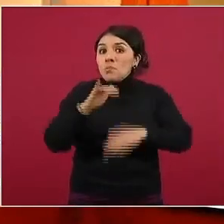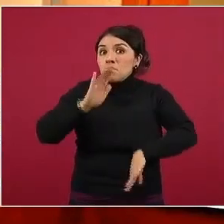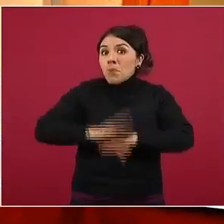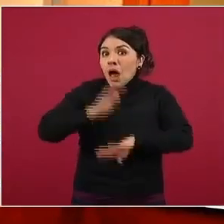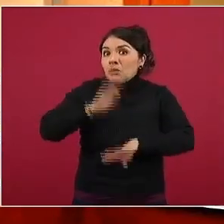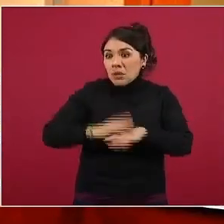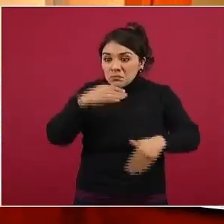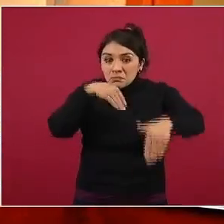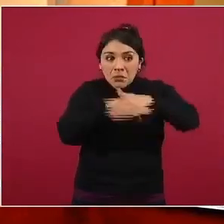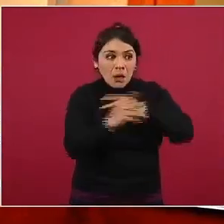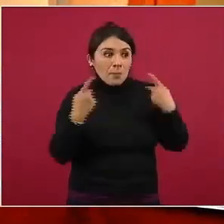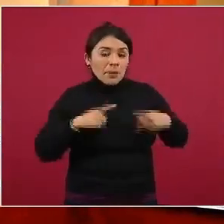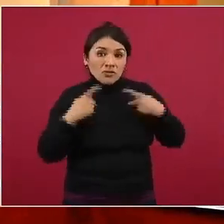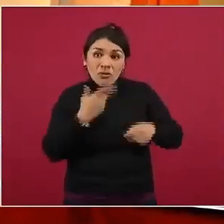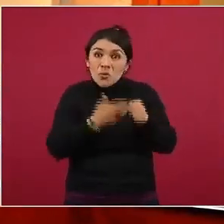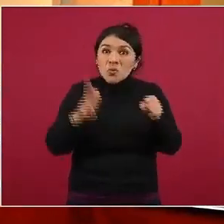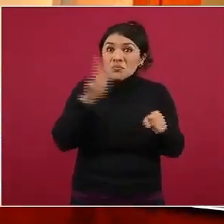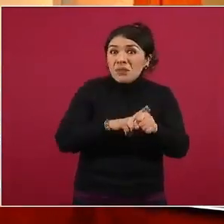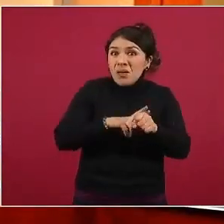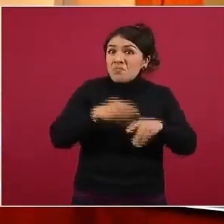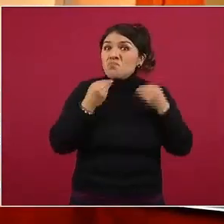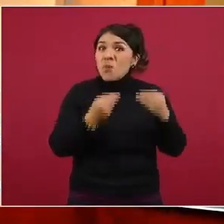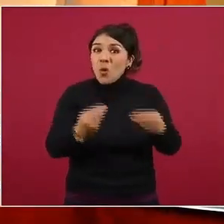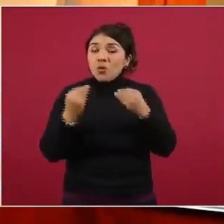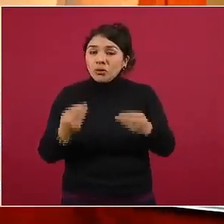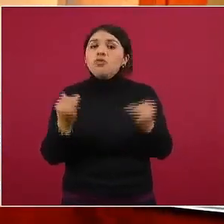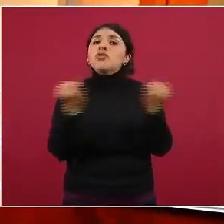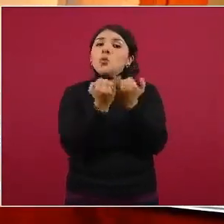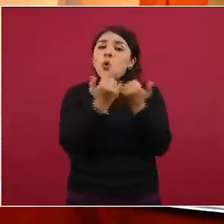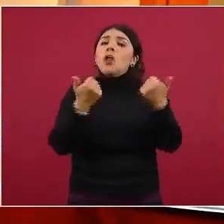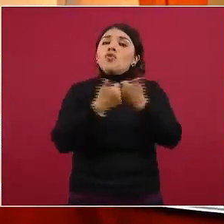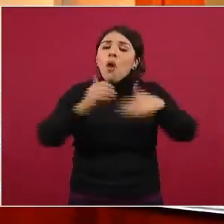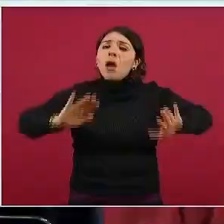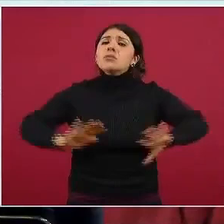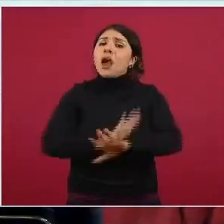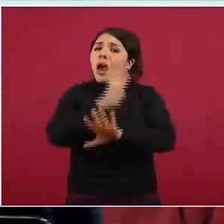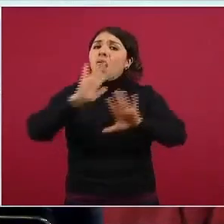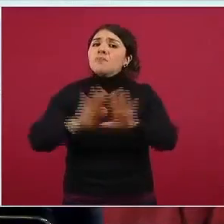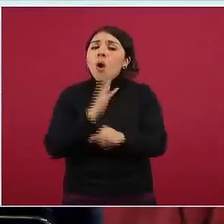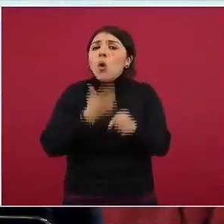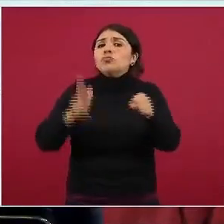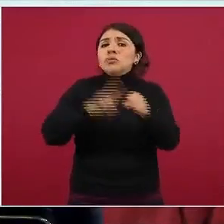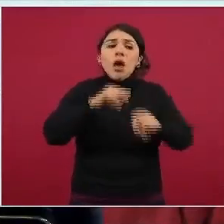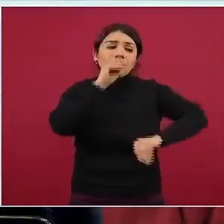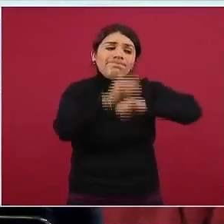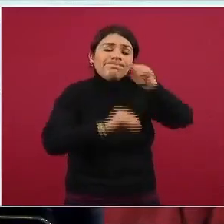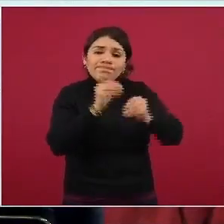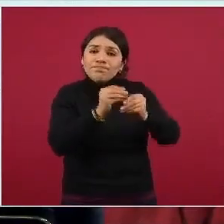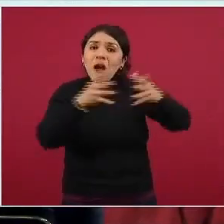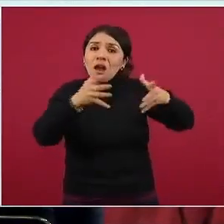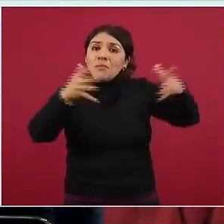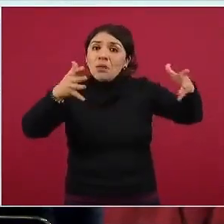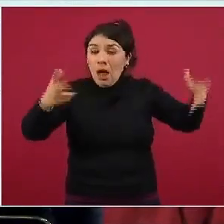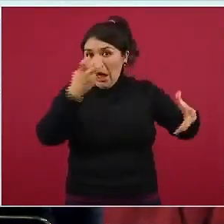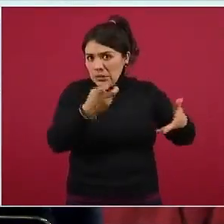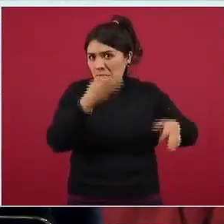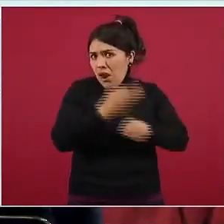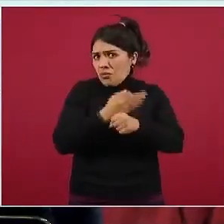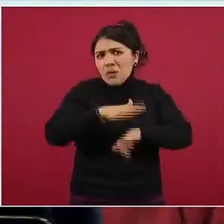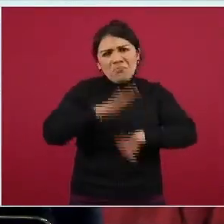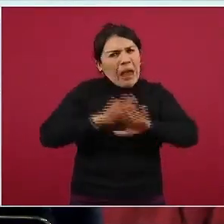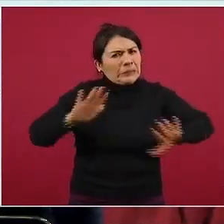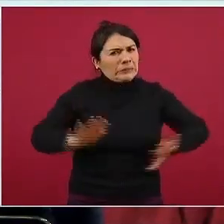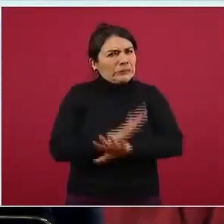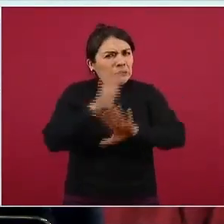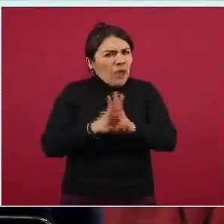de hospitalizaciones, pero también la modificación de la capacidad hospitalaria, que ha sido muy dinámica y muy